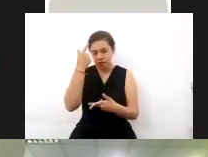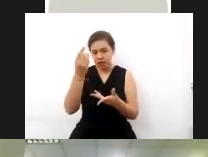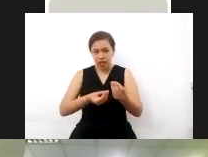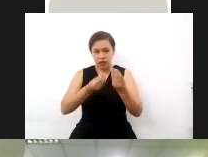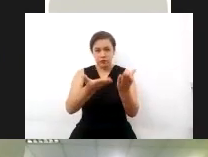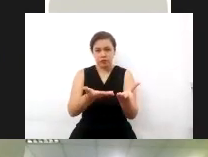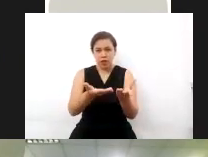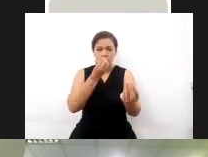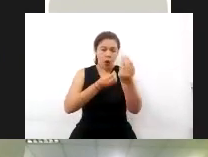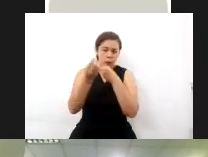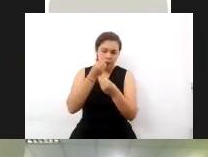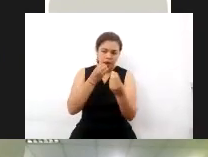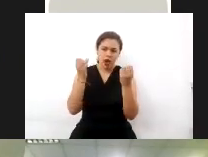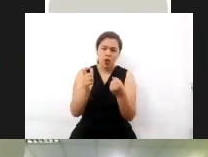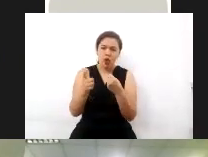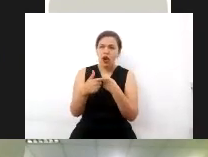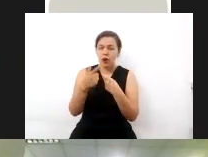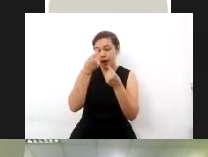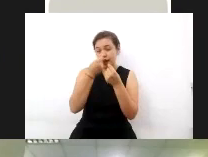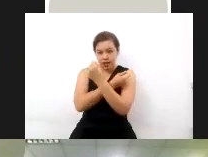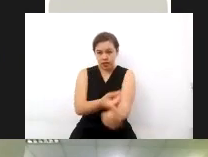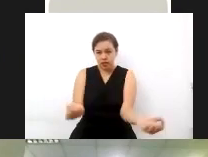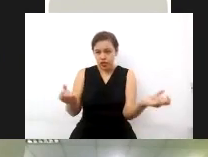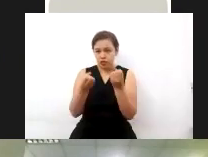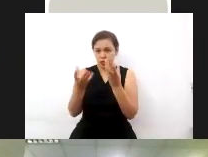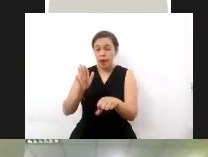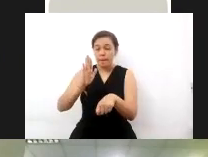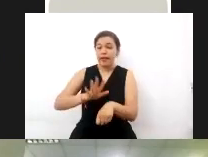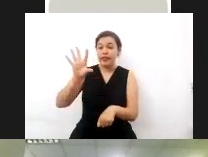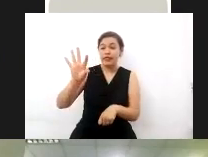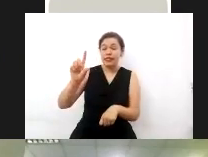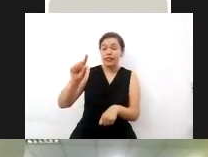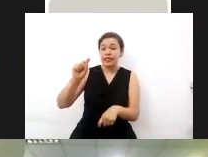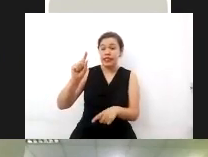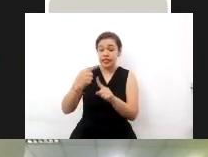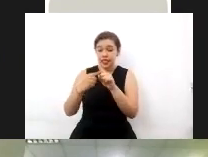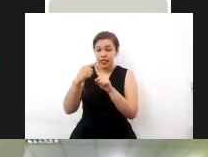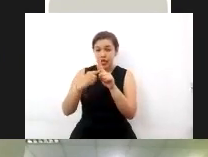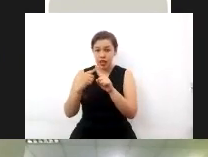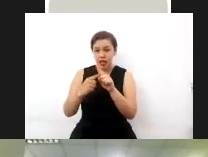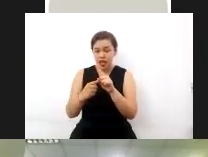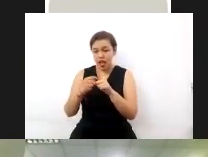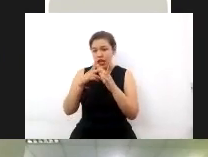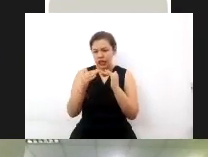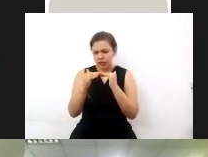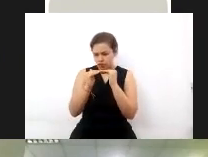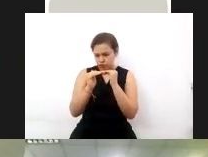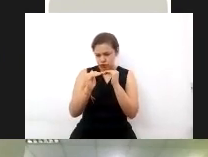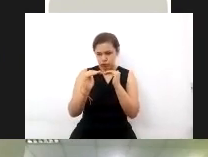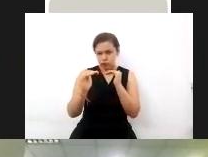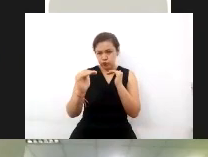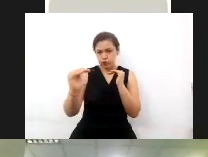para comer o alimentos infantiles, tienen que ser más de 70 grados a una temperatura estable, que